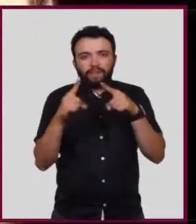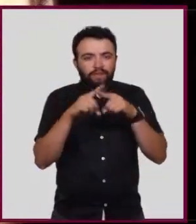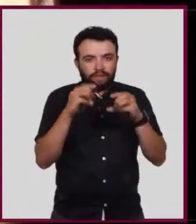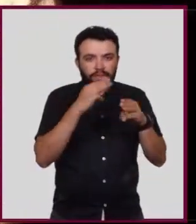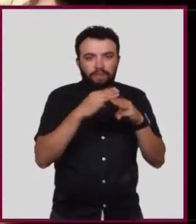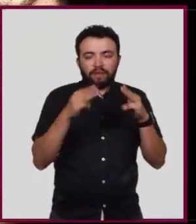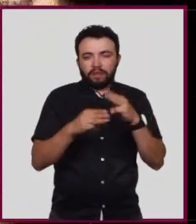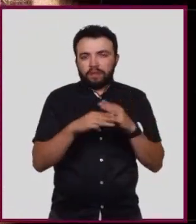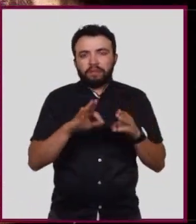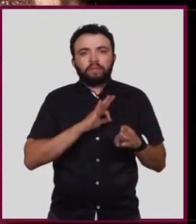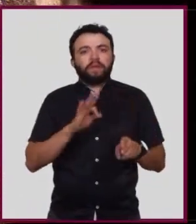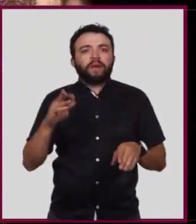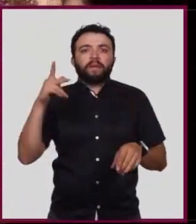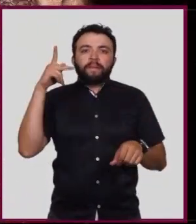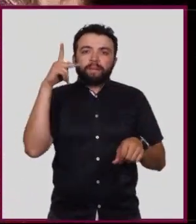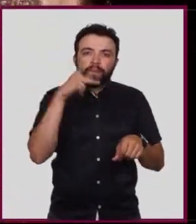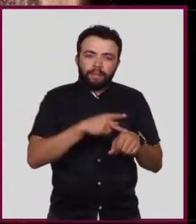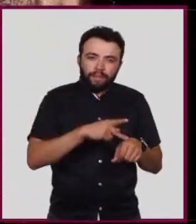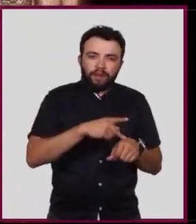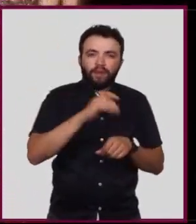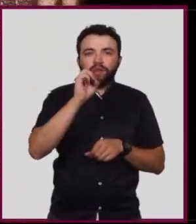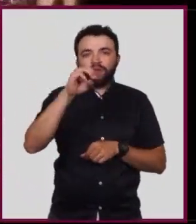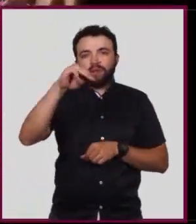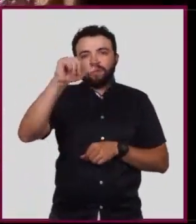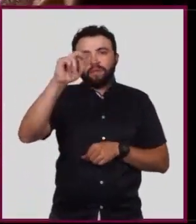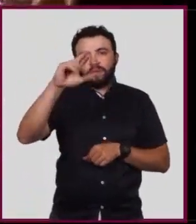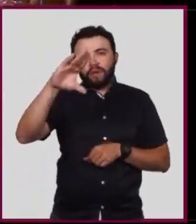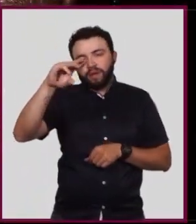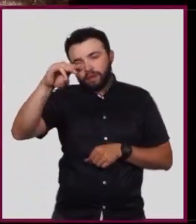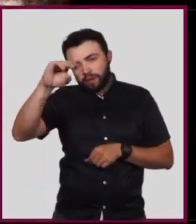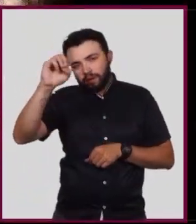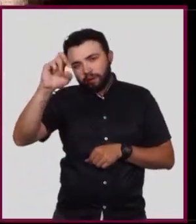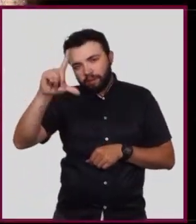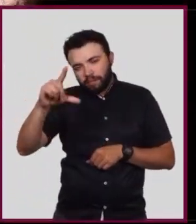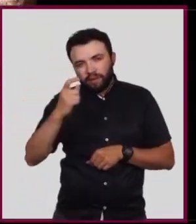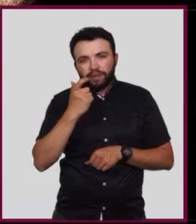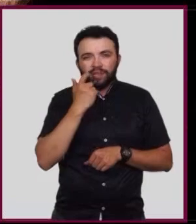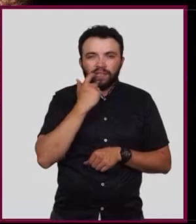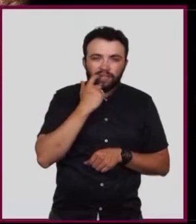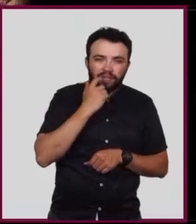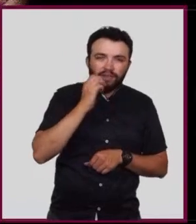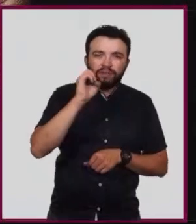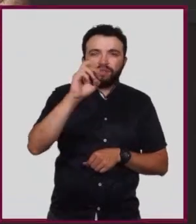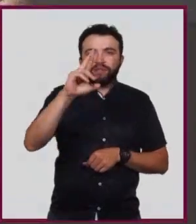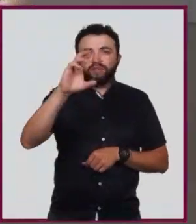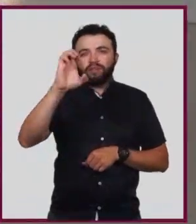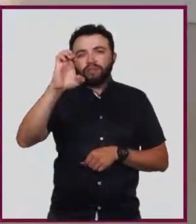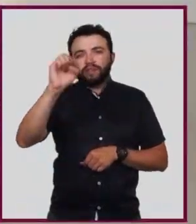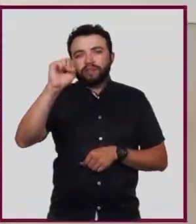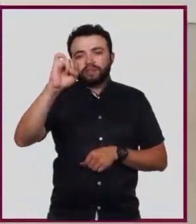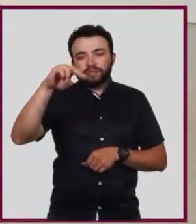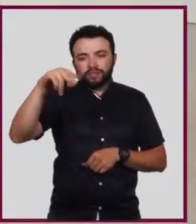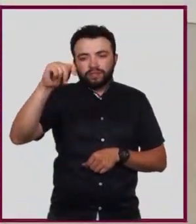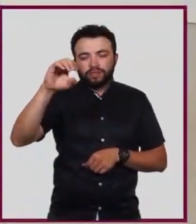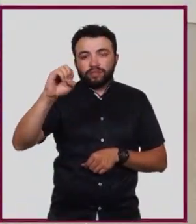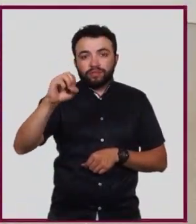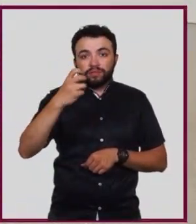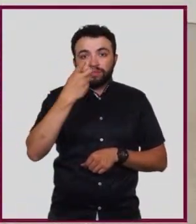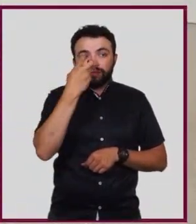con piedras, con mármol, con alabastro, con recinto. La escultura